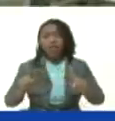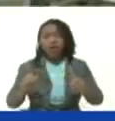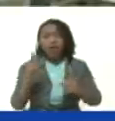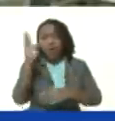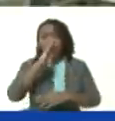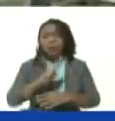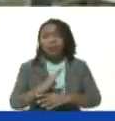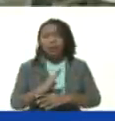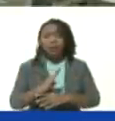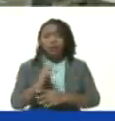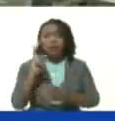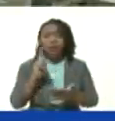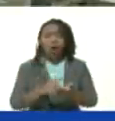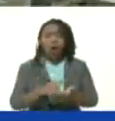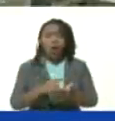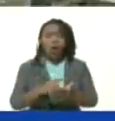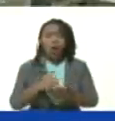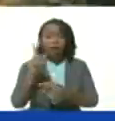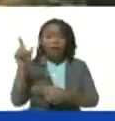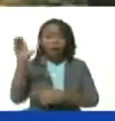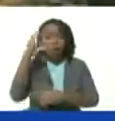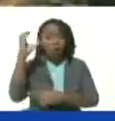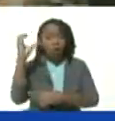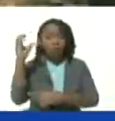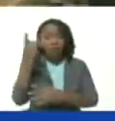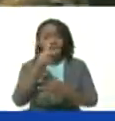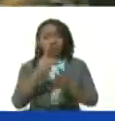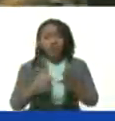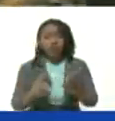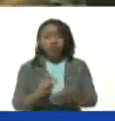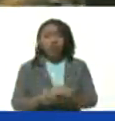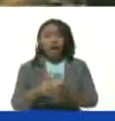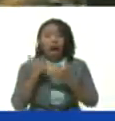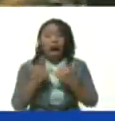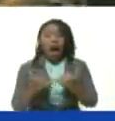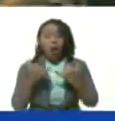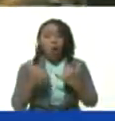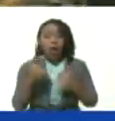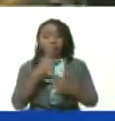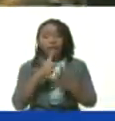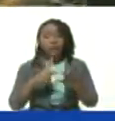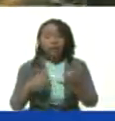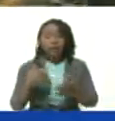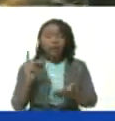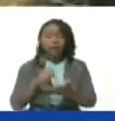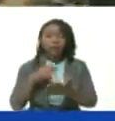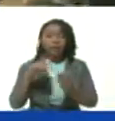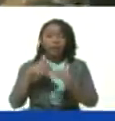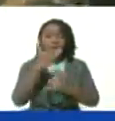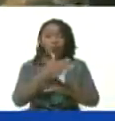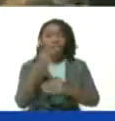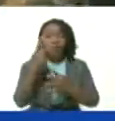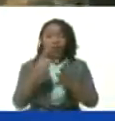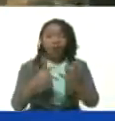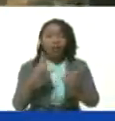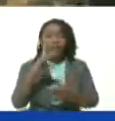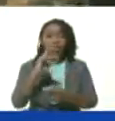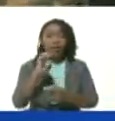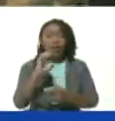Cuando llegó la variante Mu de Colombia. Y ahora cuando llegó después, hace unos meses, la variante Delta.